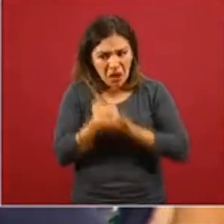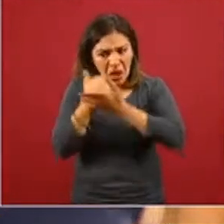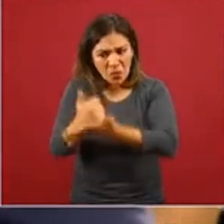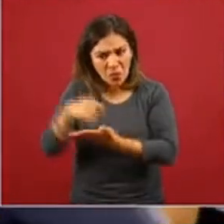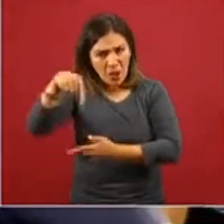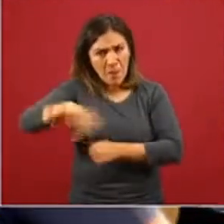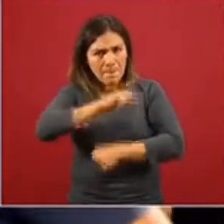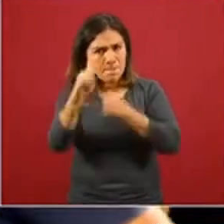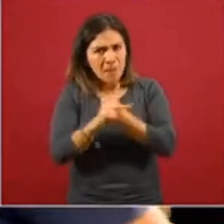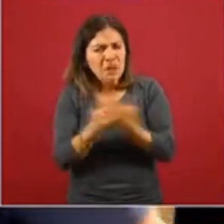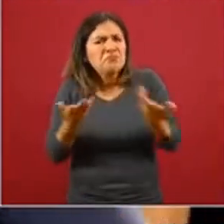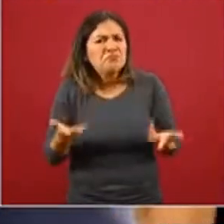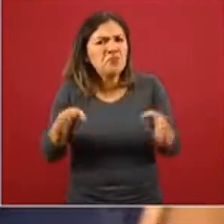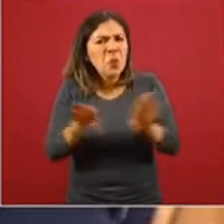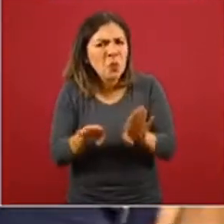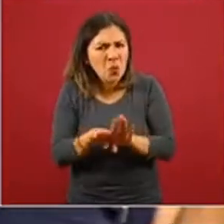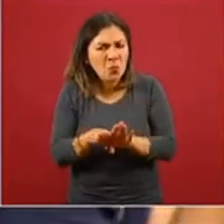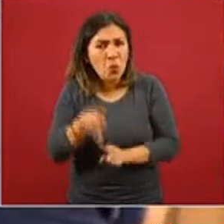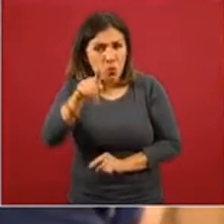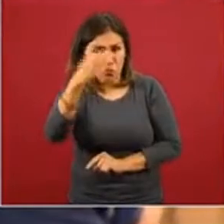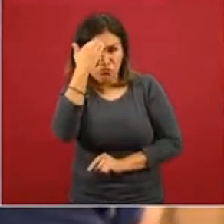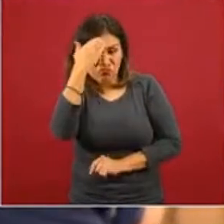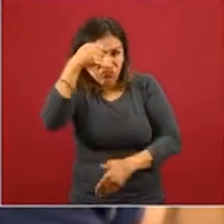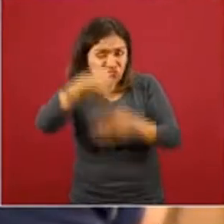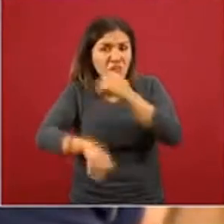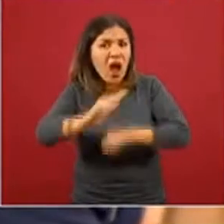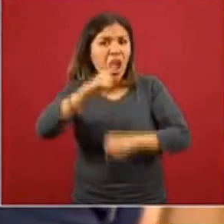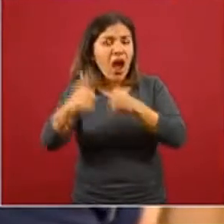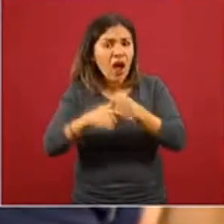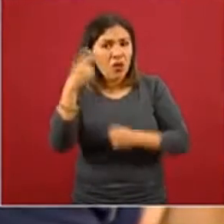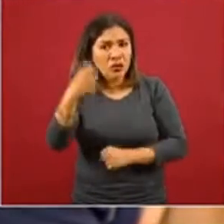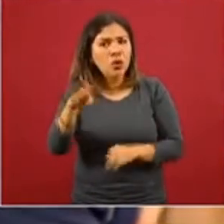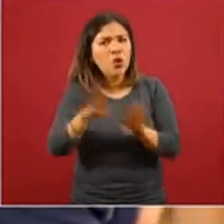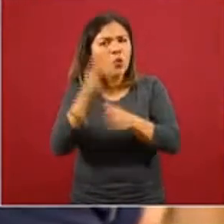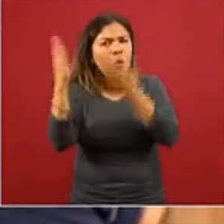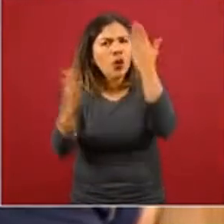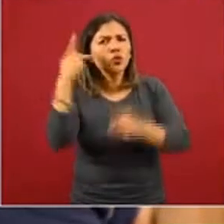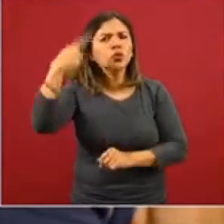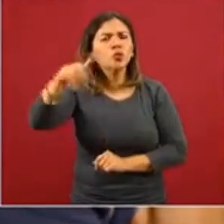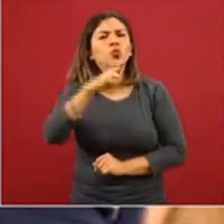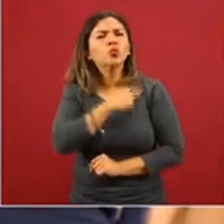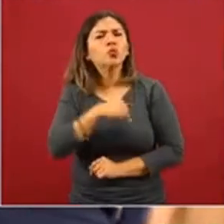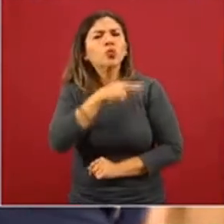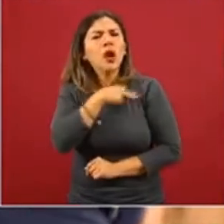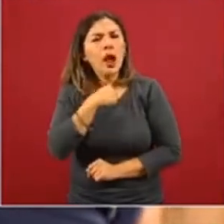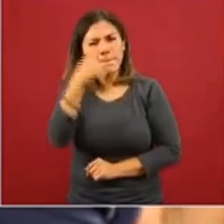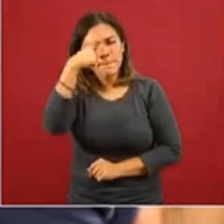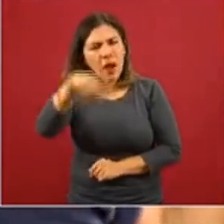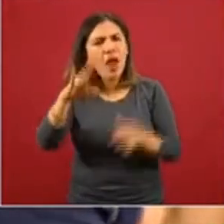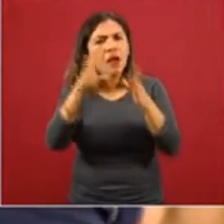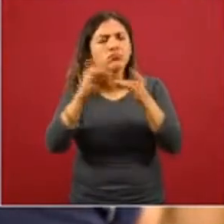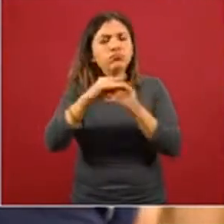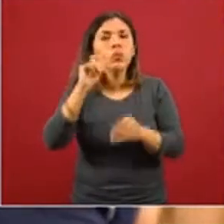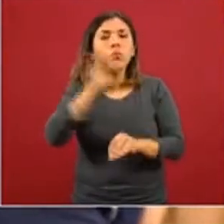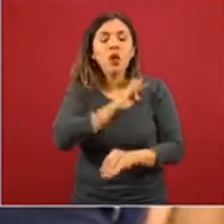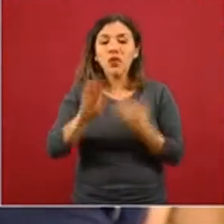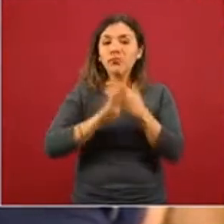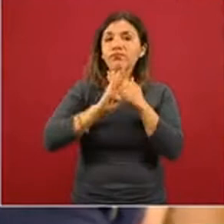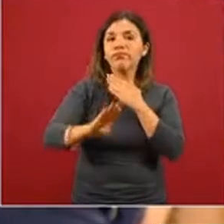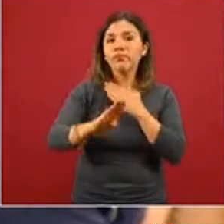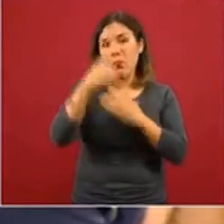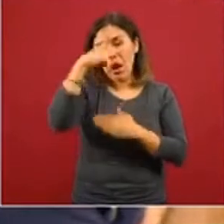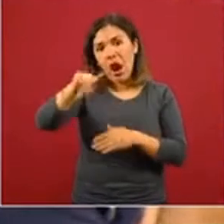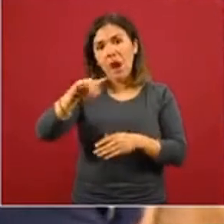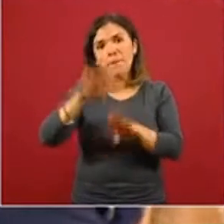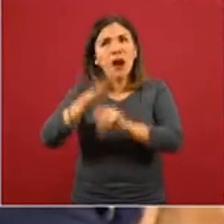al país? Y si tiene algún conocimiento la dependencia sobre el estudio sueco que revela inmunidad a largo